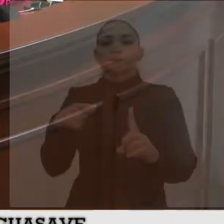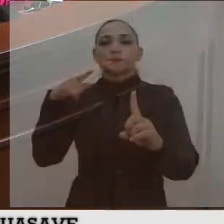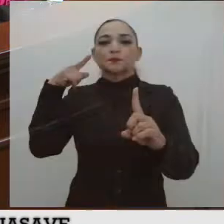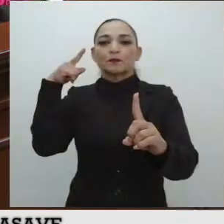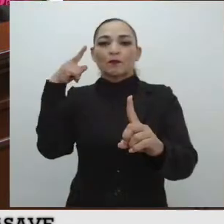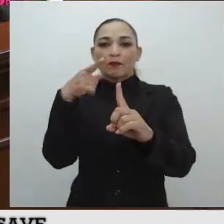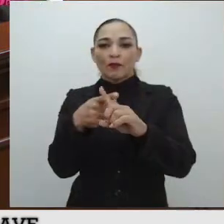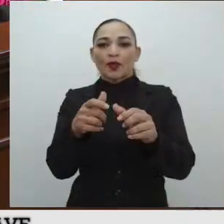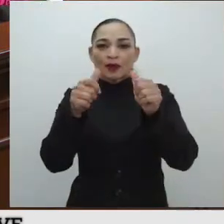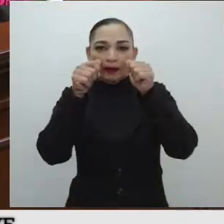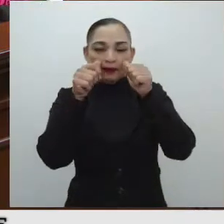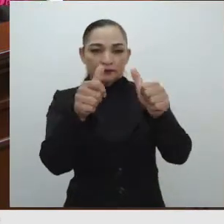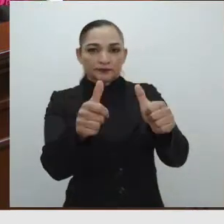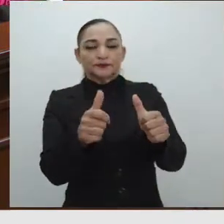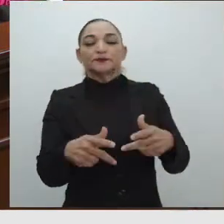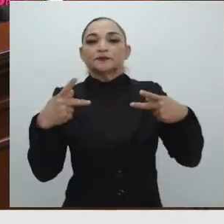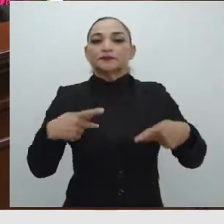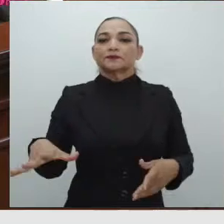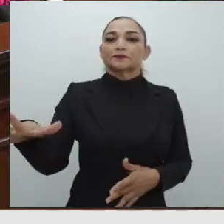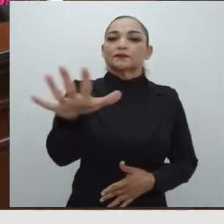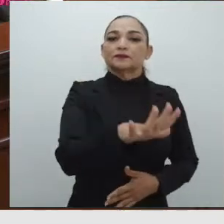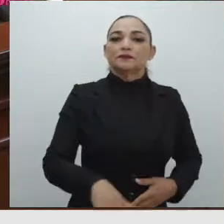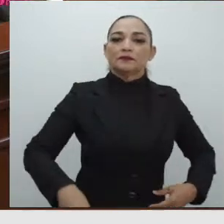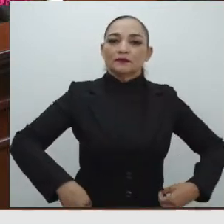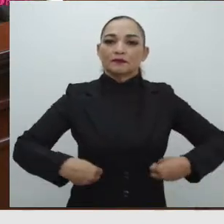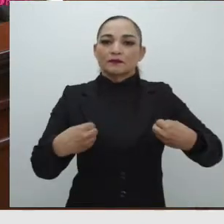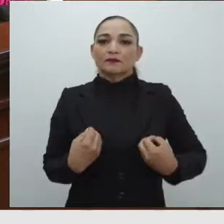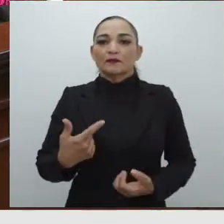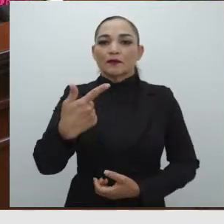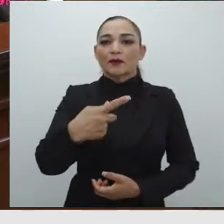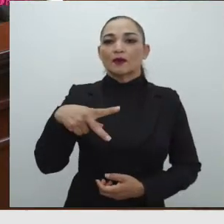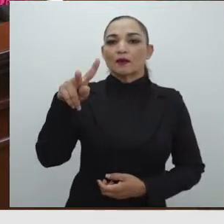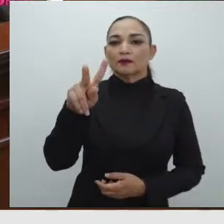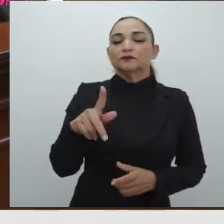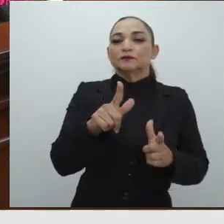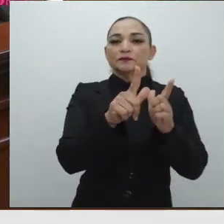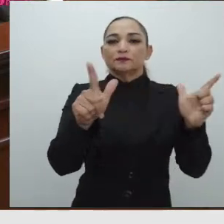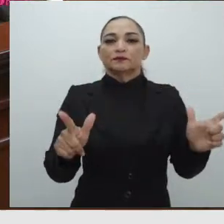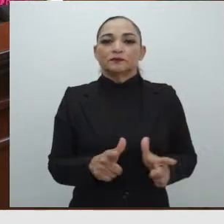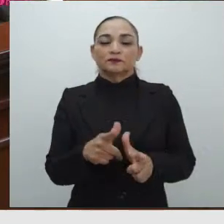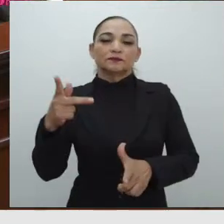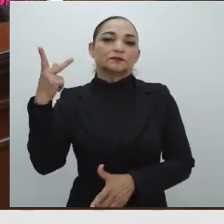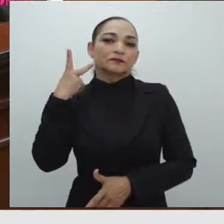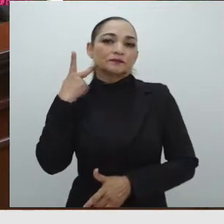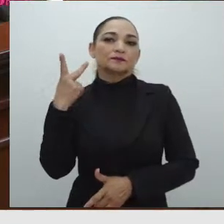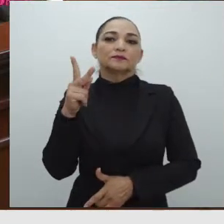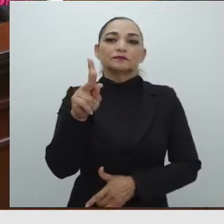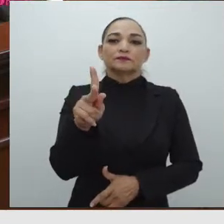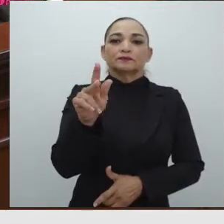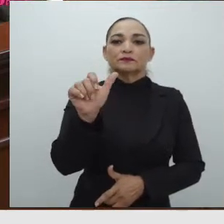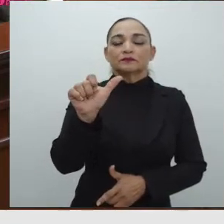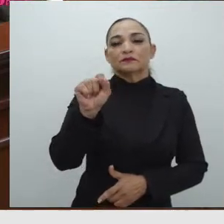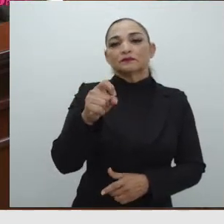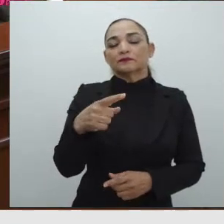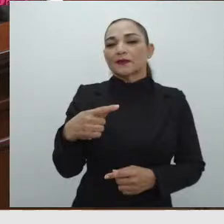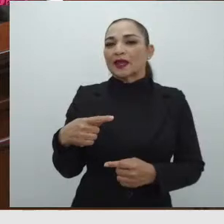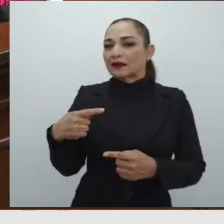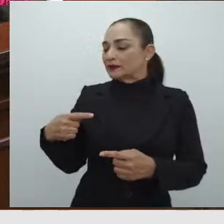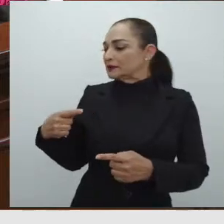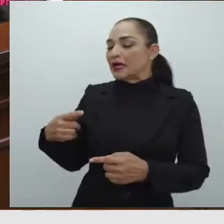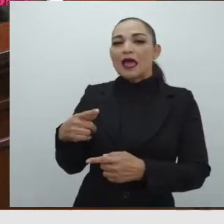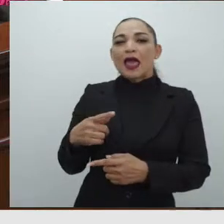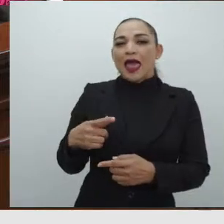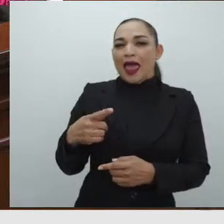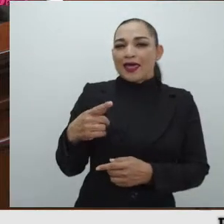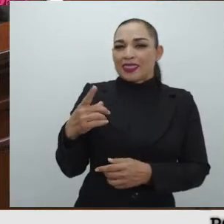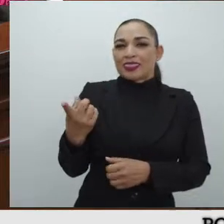ciudadanos del municipio de Guasave, el Grupo Parlamentario del Partido Sinaloense, en los primeros días de abril del presente